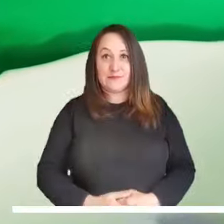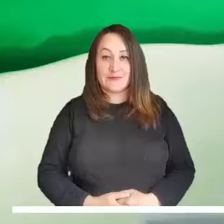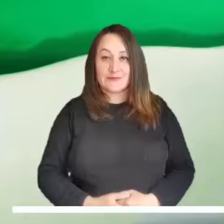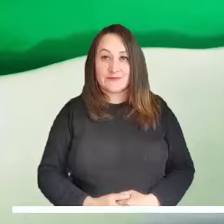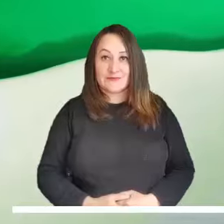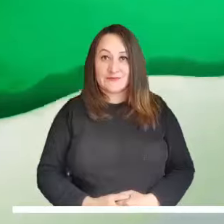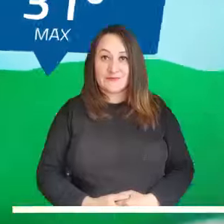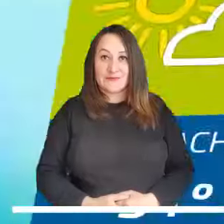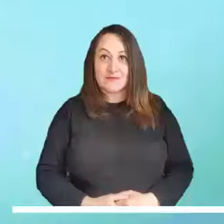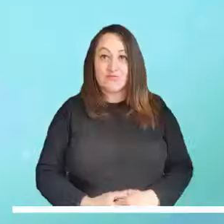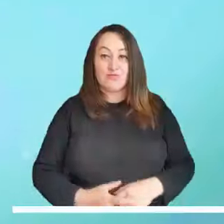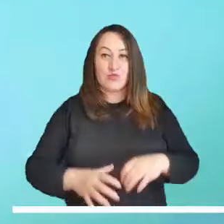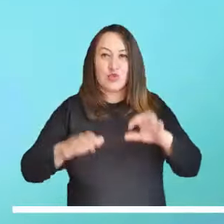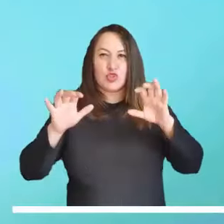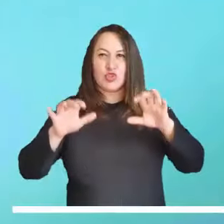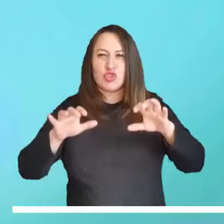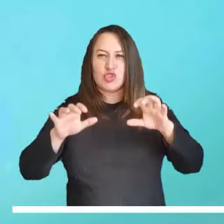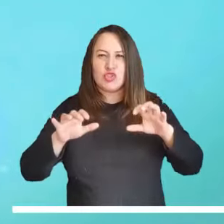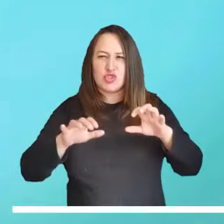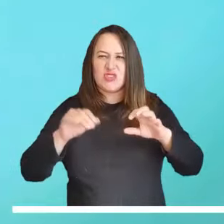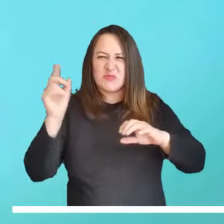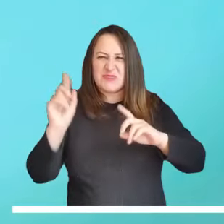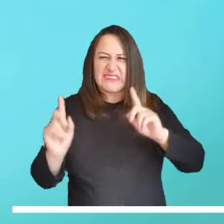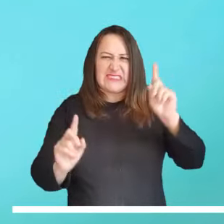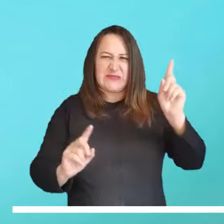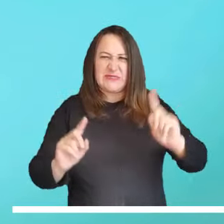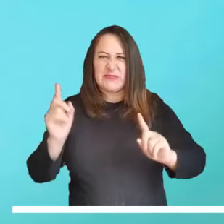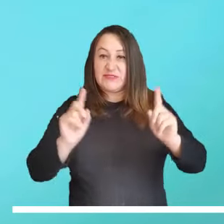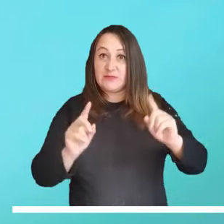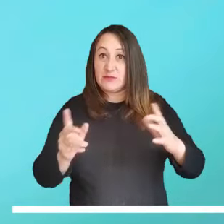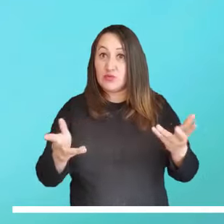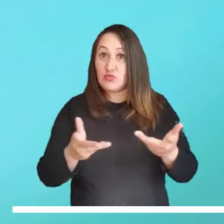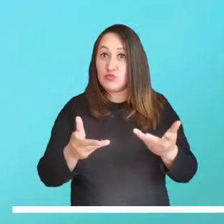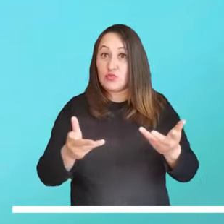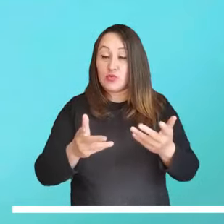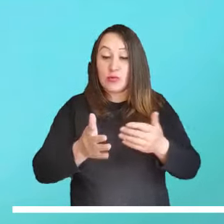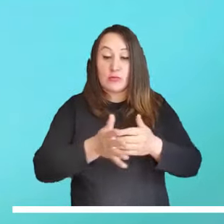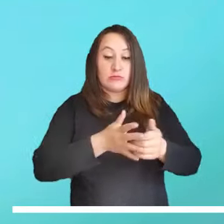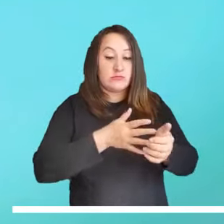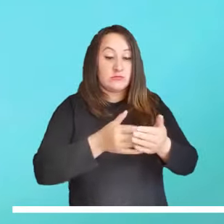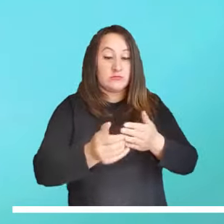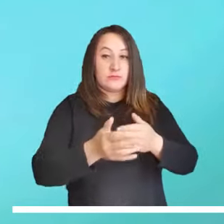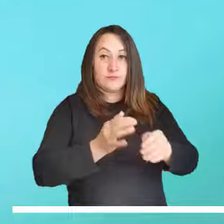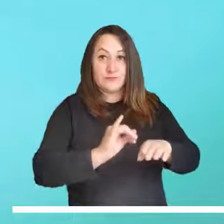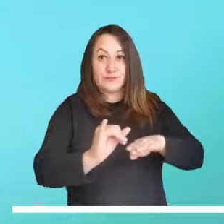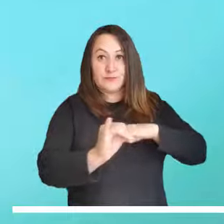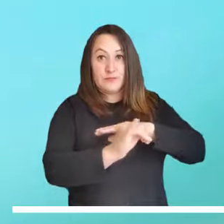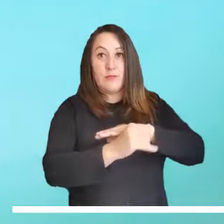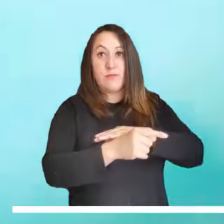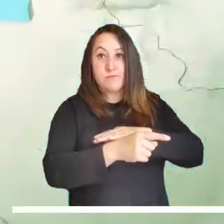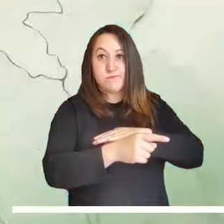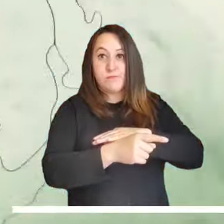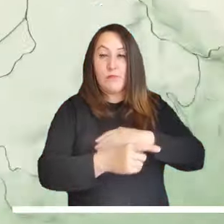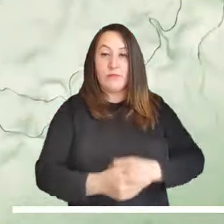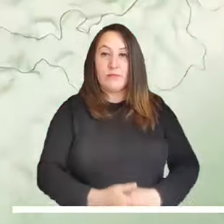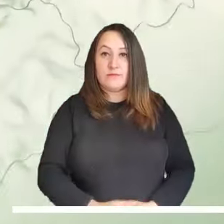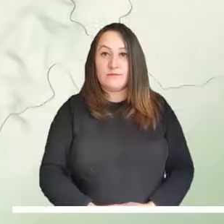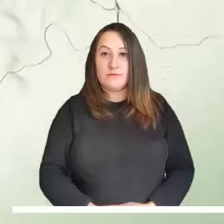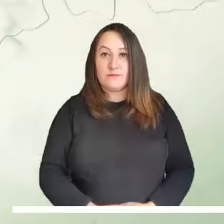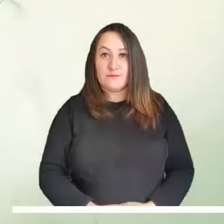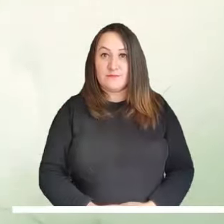Se prevén lluvias y posibles tormentas eléctricas para el archipiélago de San Andrés y Providencia.